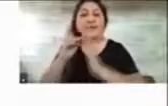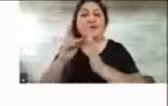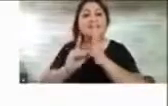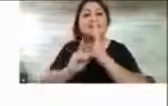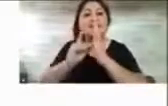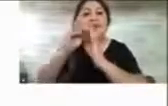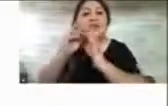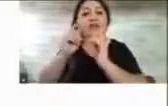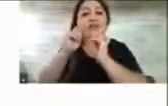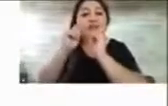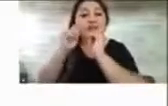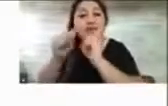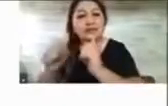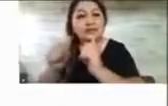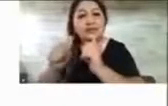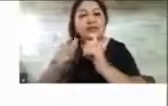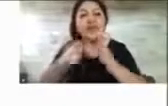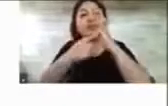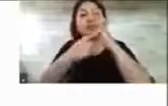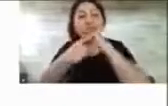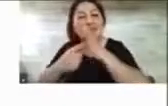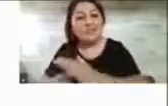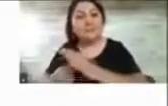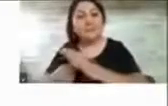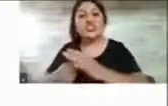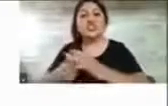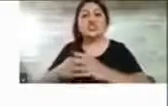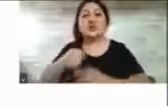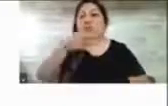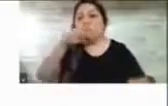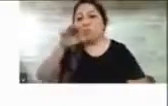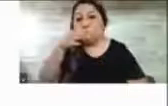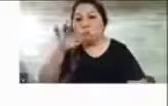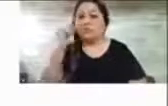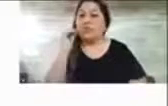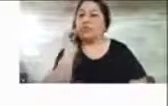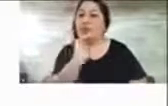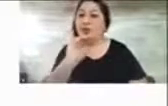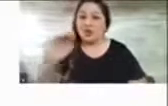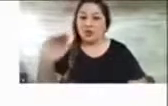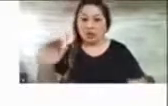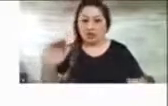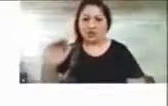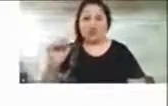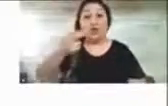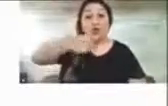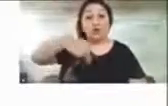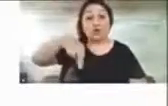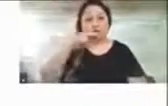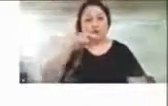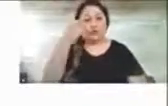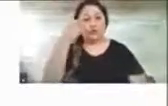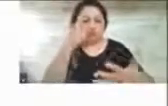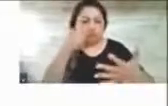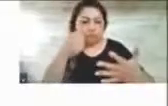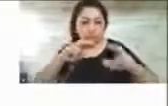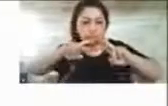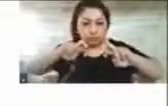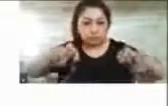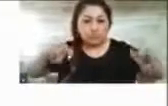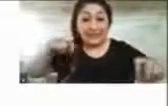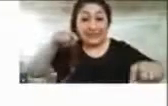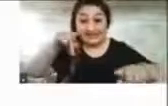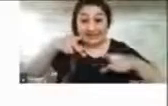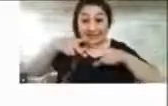discriminación fonológica de los niños. Especialmente también nosotros hicimos un estudio de validación en Chile de la herramienta,